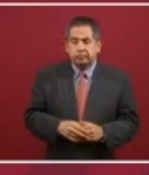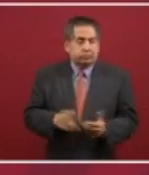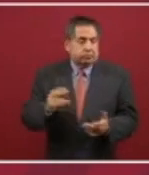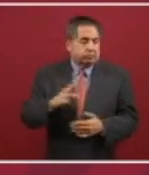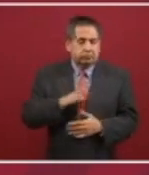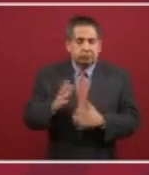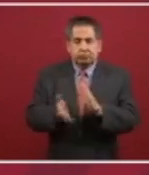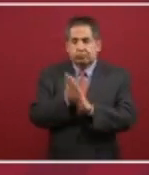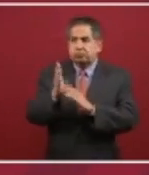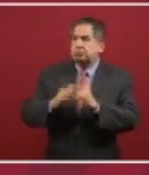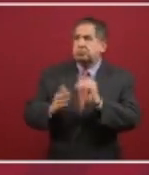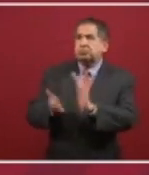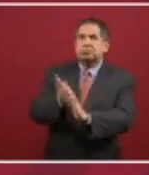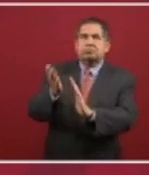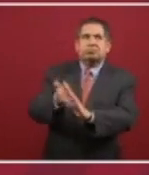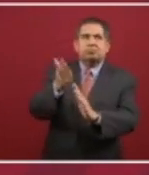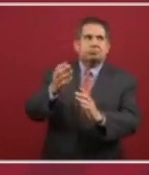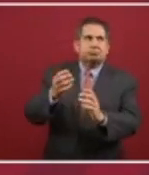obras todavía.